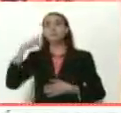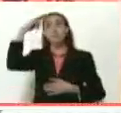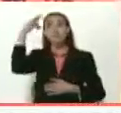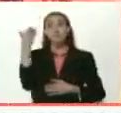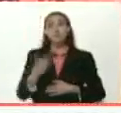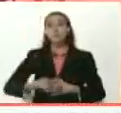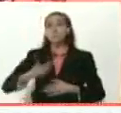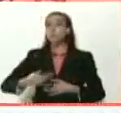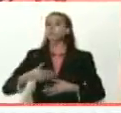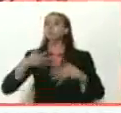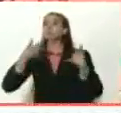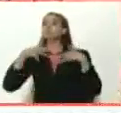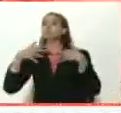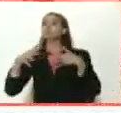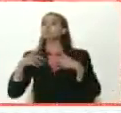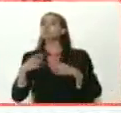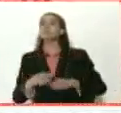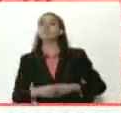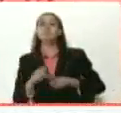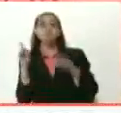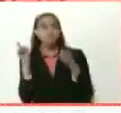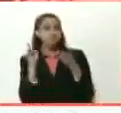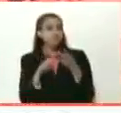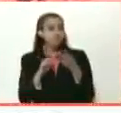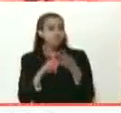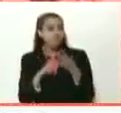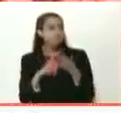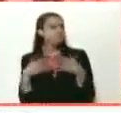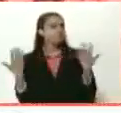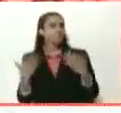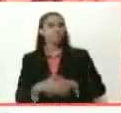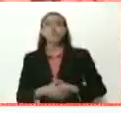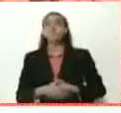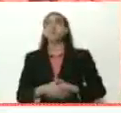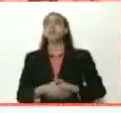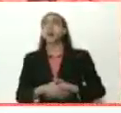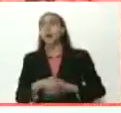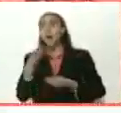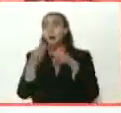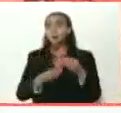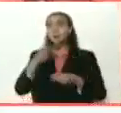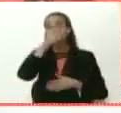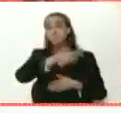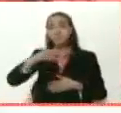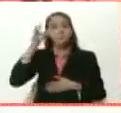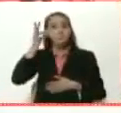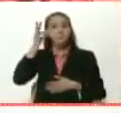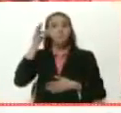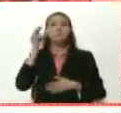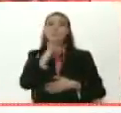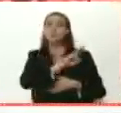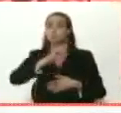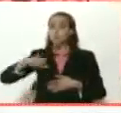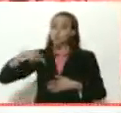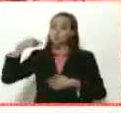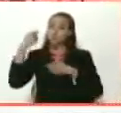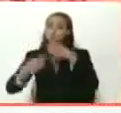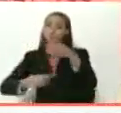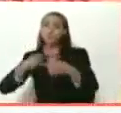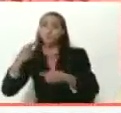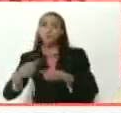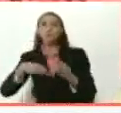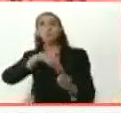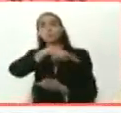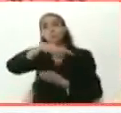fundamental que nos mueve hoy. Y la segunda razón son las conquistas de las mujeres en estos 21 años de revolución.